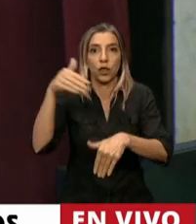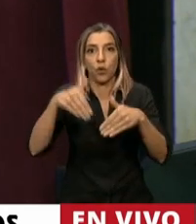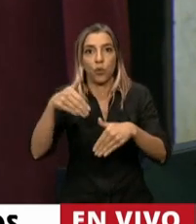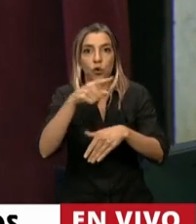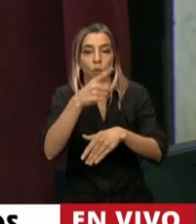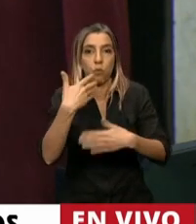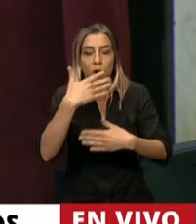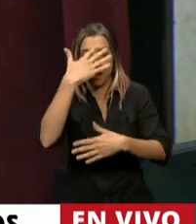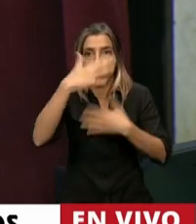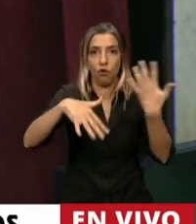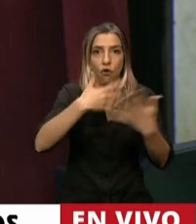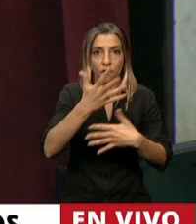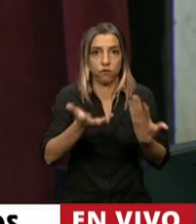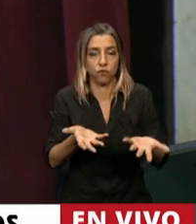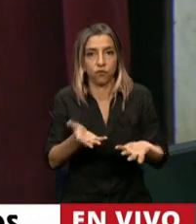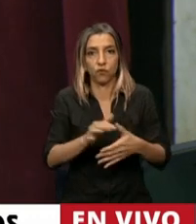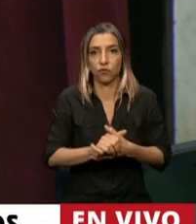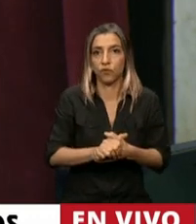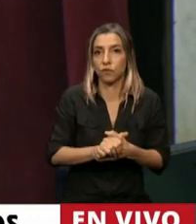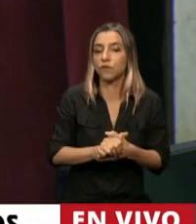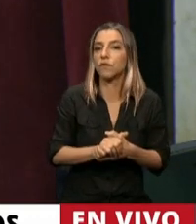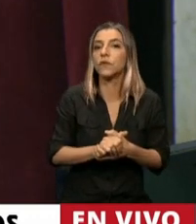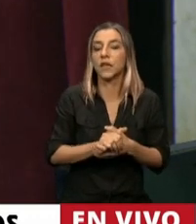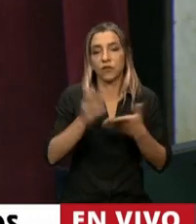confusión. Diputado Federico Angelini.